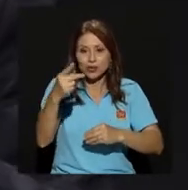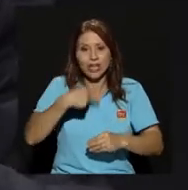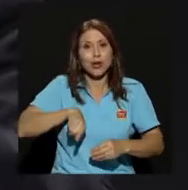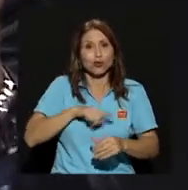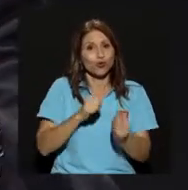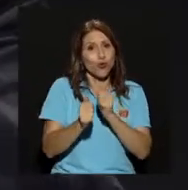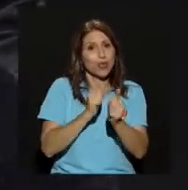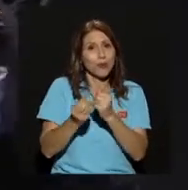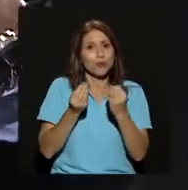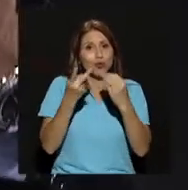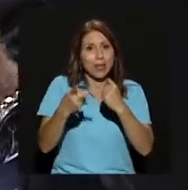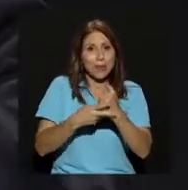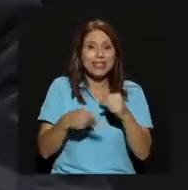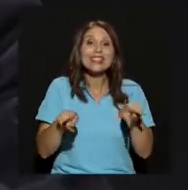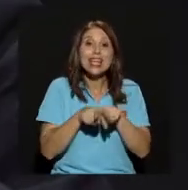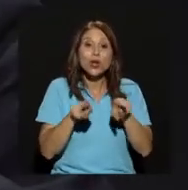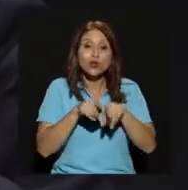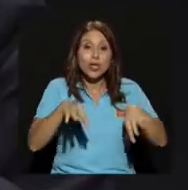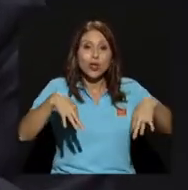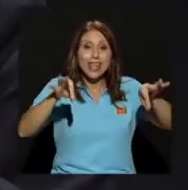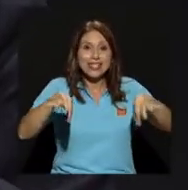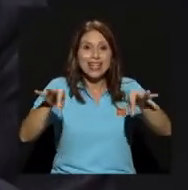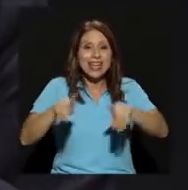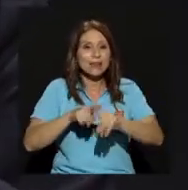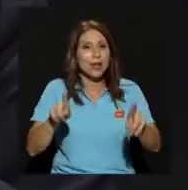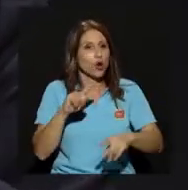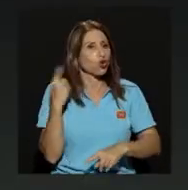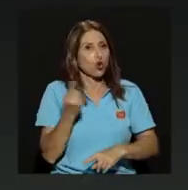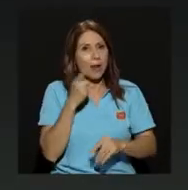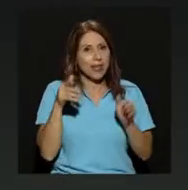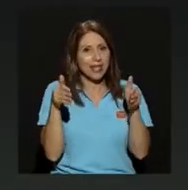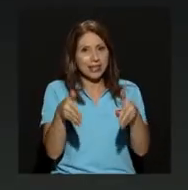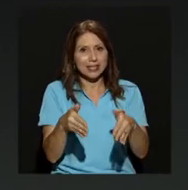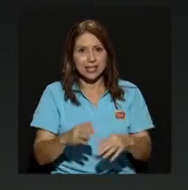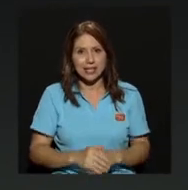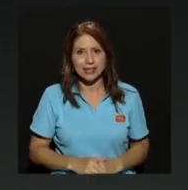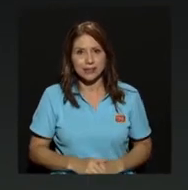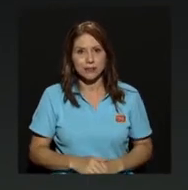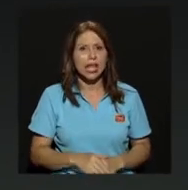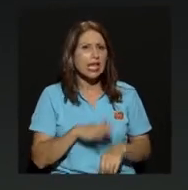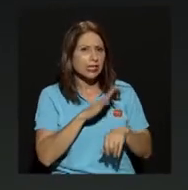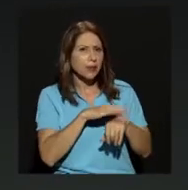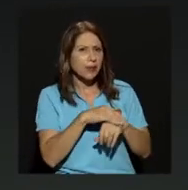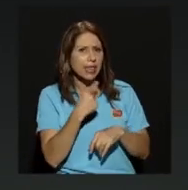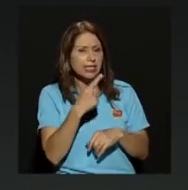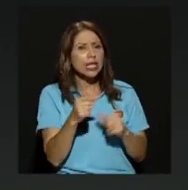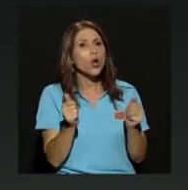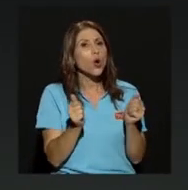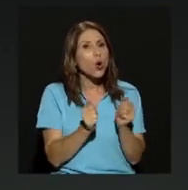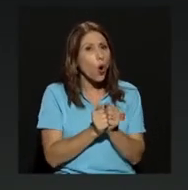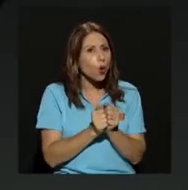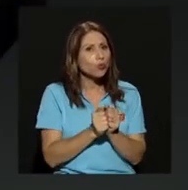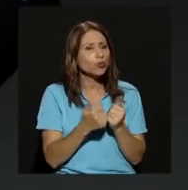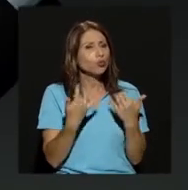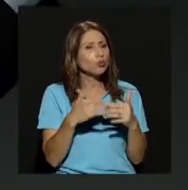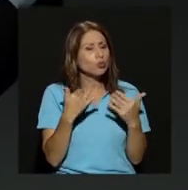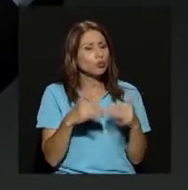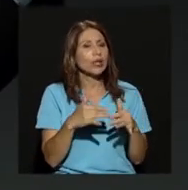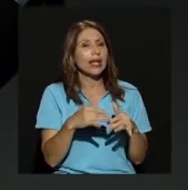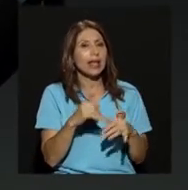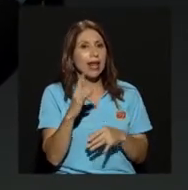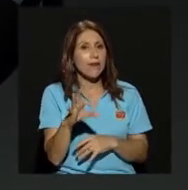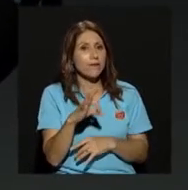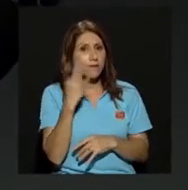muchas veces incluyendo textiles pero no solo en textiles y si me permite decirlo con el agravante de que la manera en que